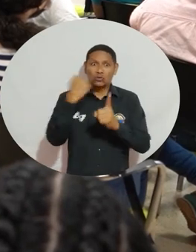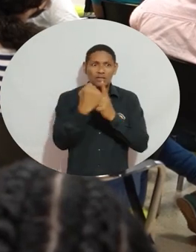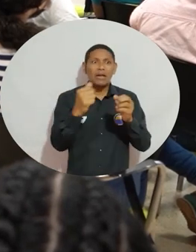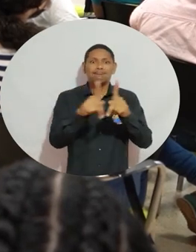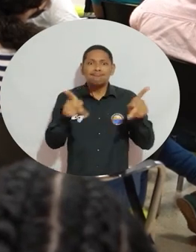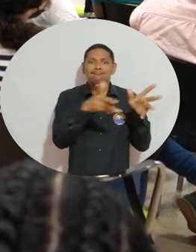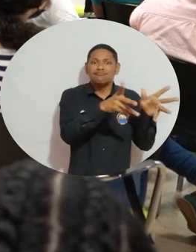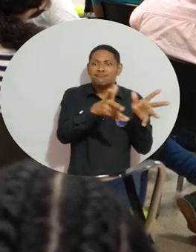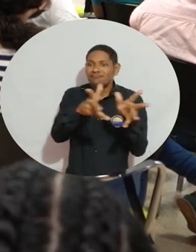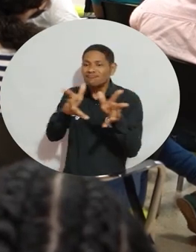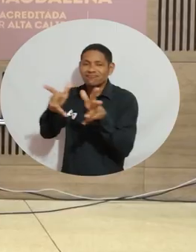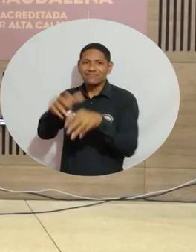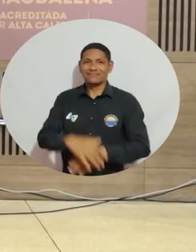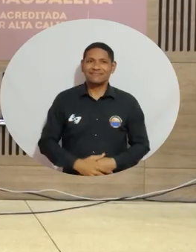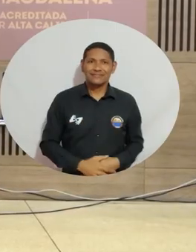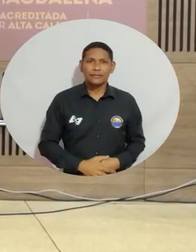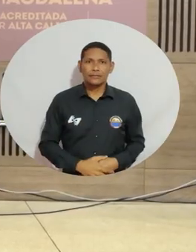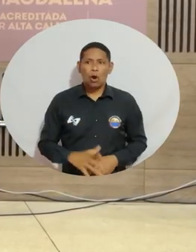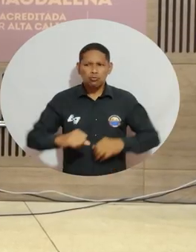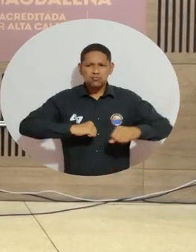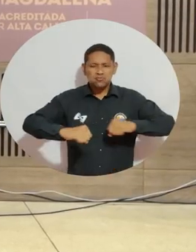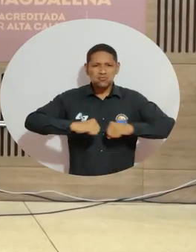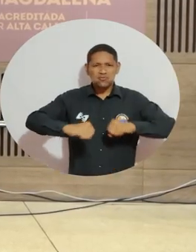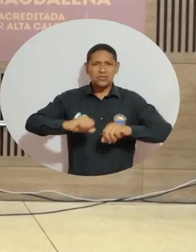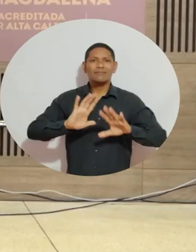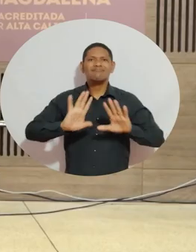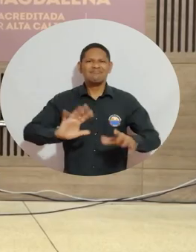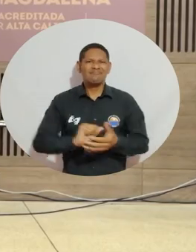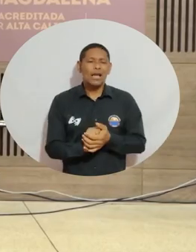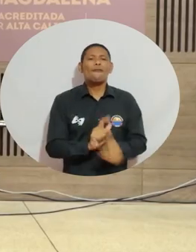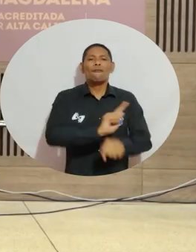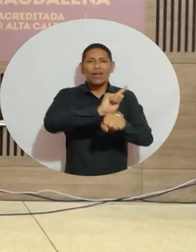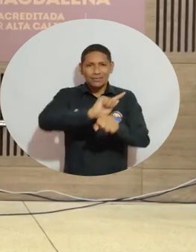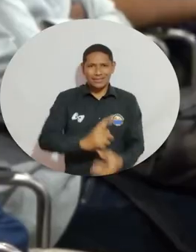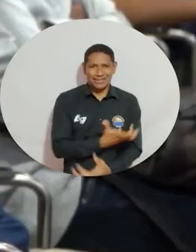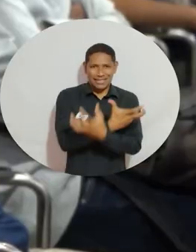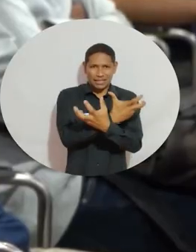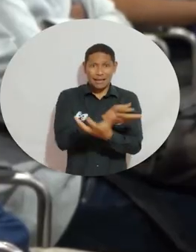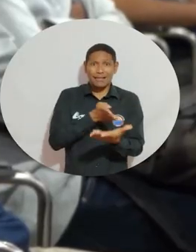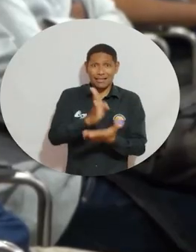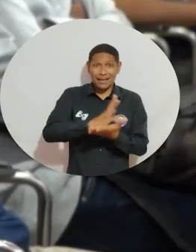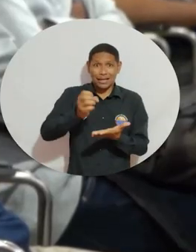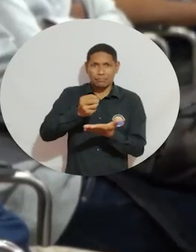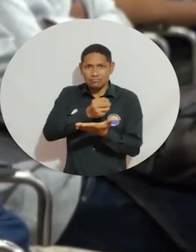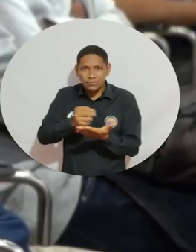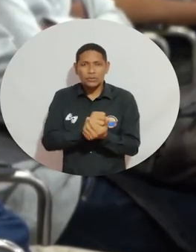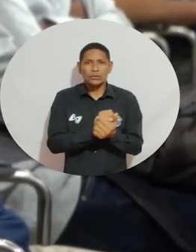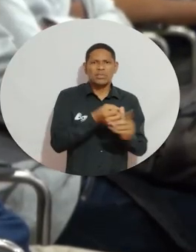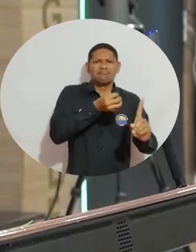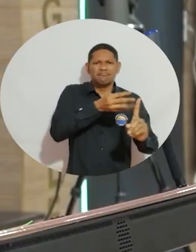de seguir enseñándole a la sociedad. La actividad liderada por la Facultad de Ciencias Básicas y el Programa de Biología contó